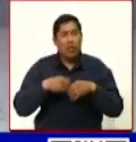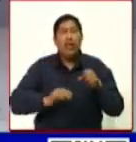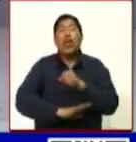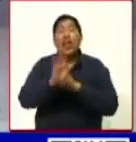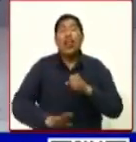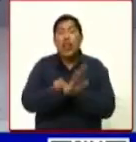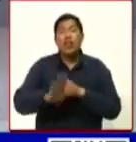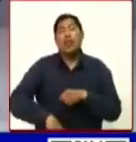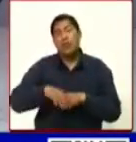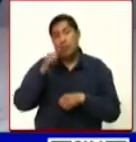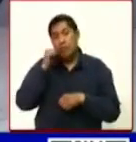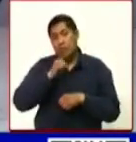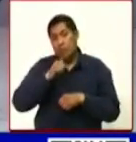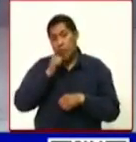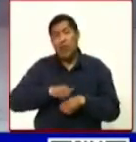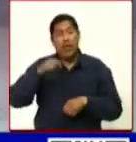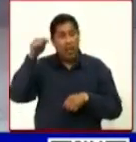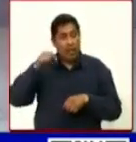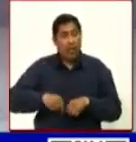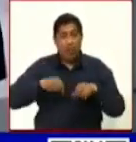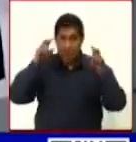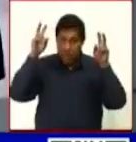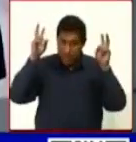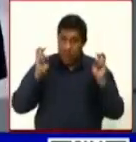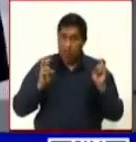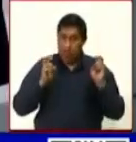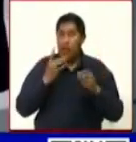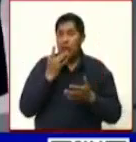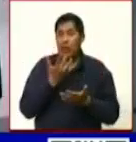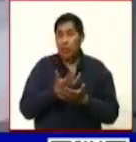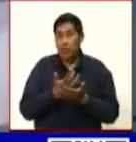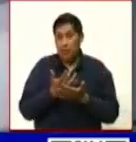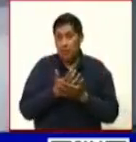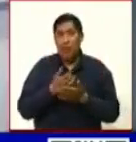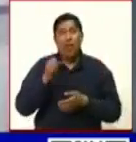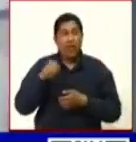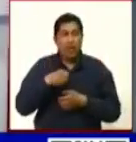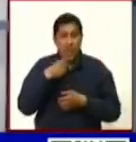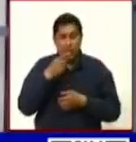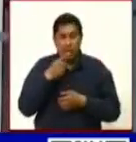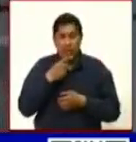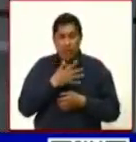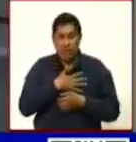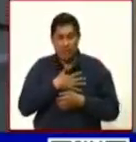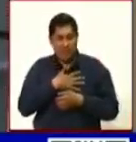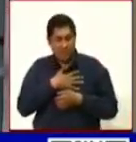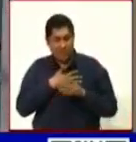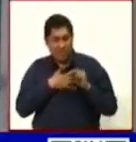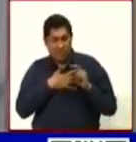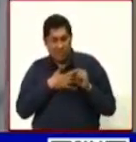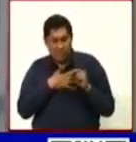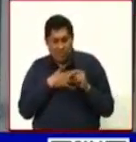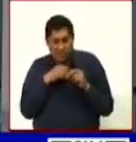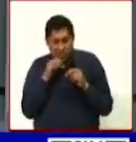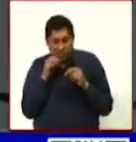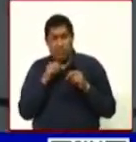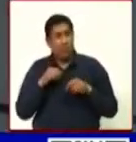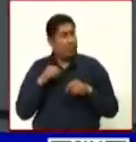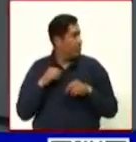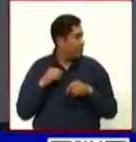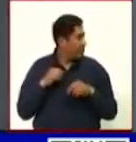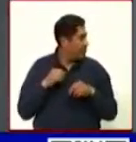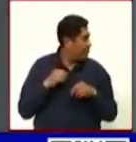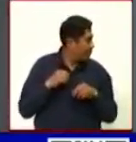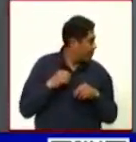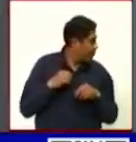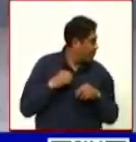a las damas sin lugar a dudas y en este caso por ser un experimento sí la muchacha decía fuerte que le incomodaba y los demás se